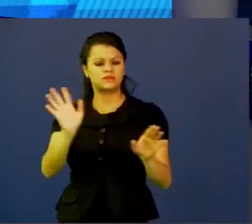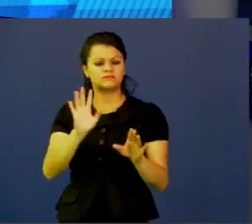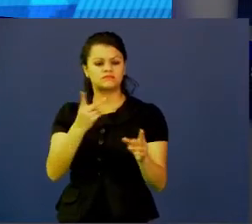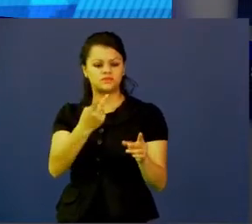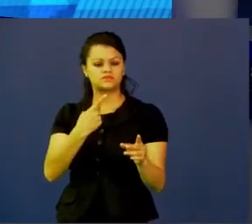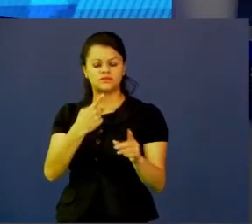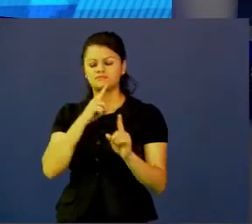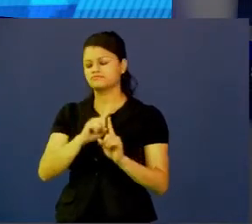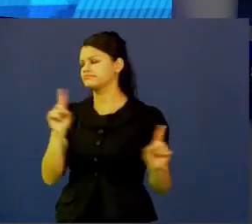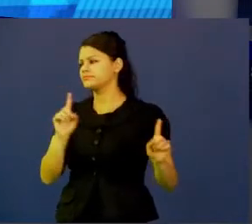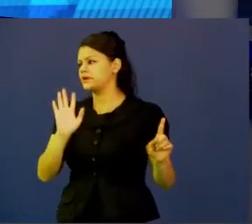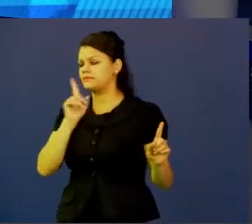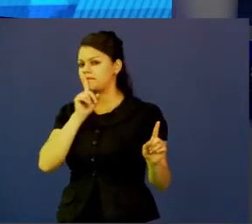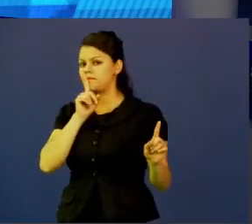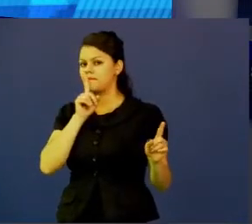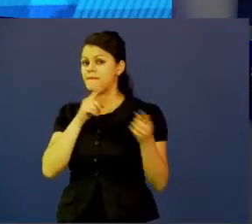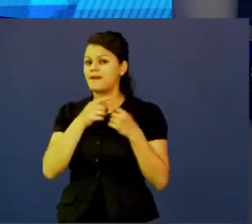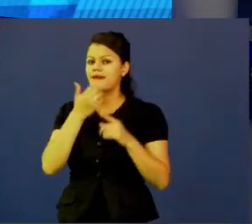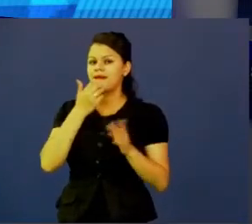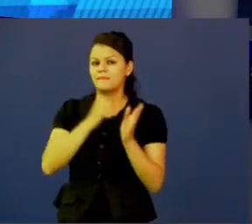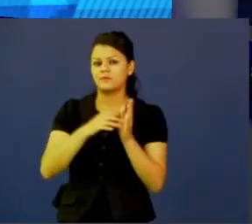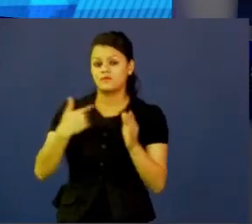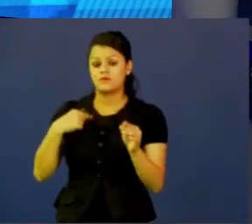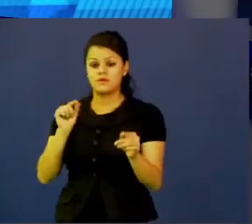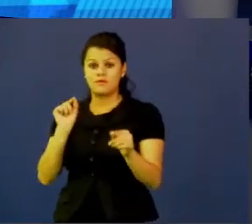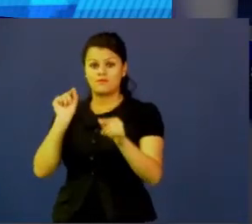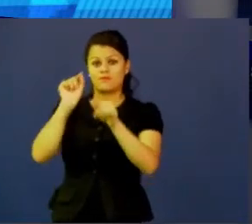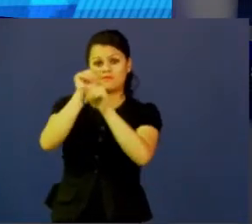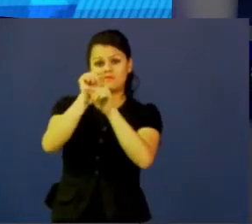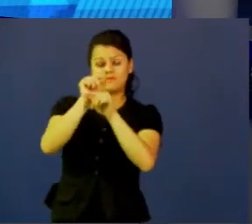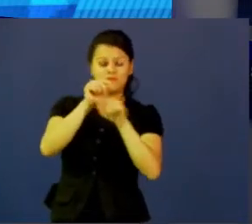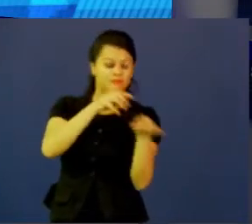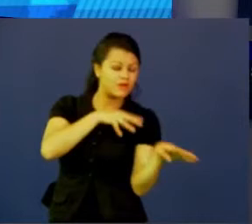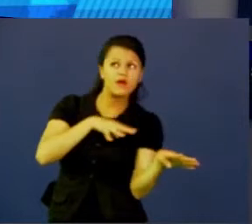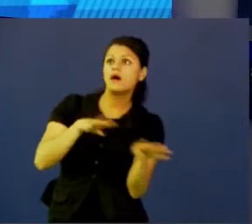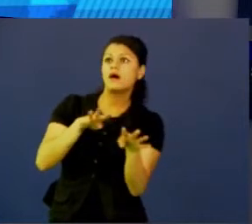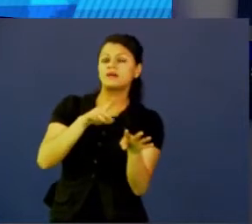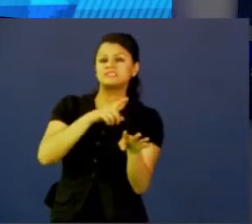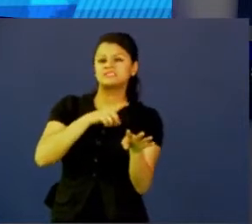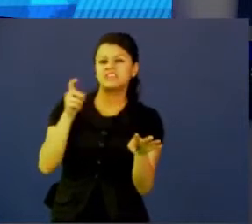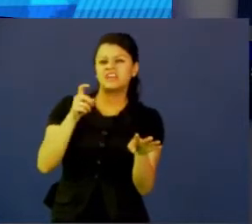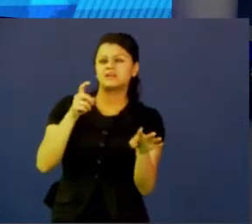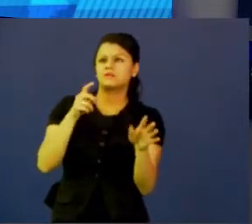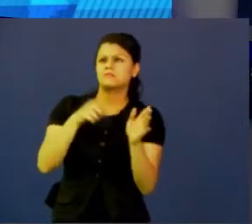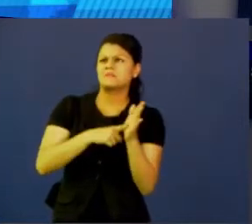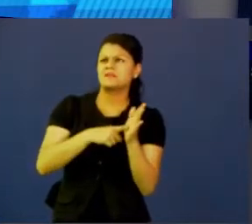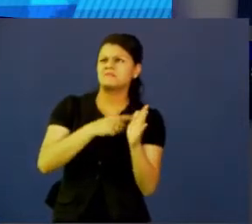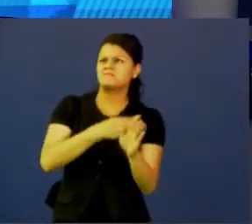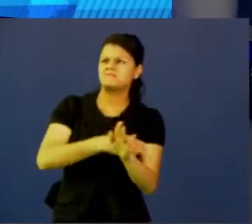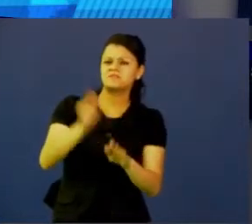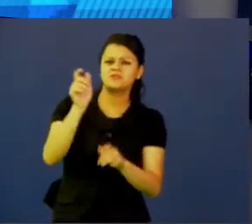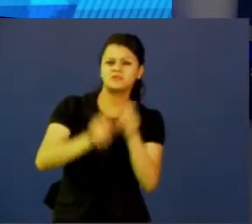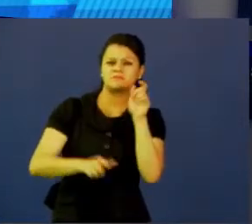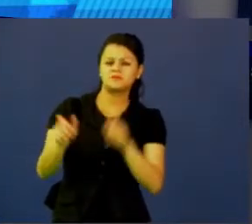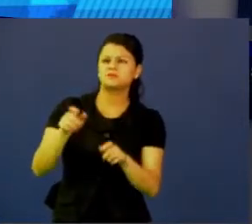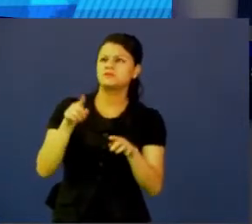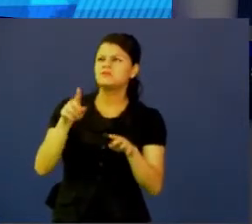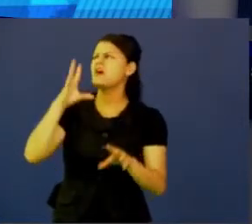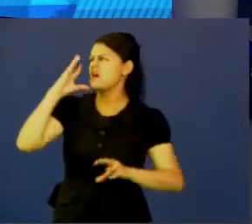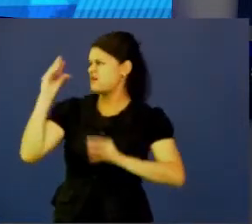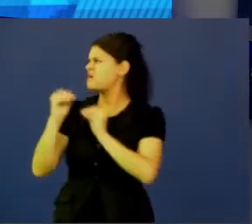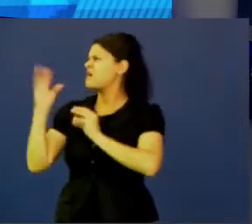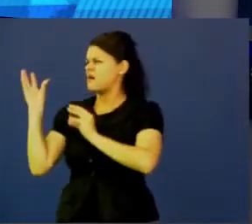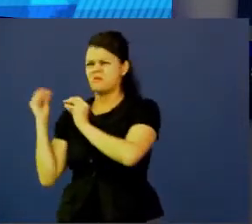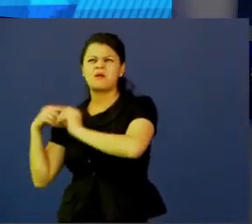a mayores. Pero cuando el insulto es compartido por cientos, por miles, por millones de personas, ahí es donde